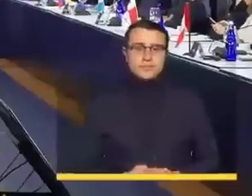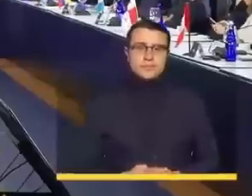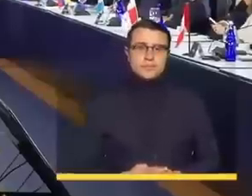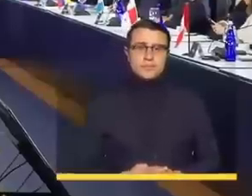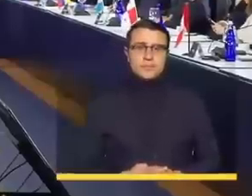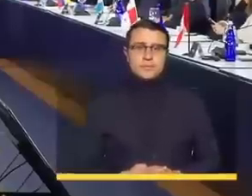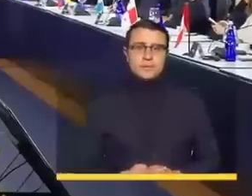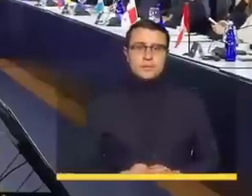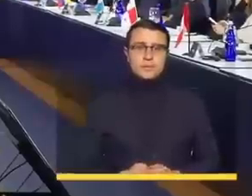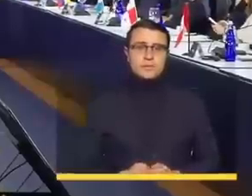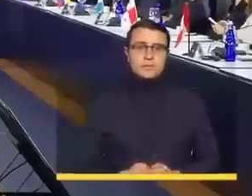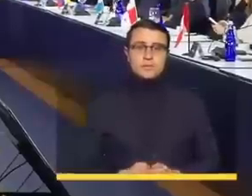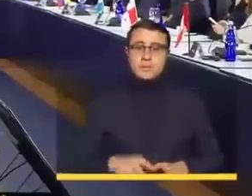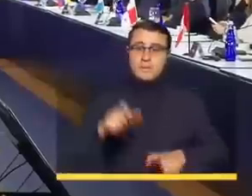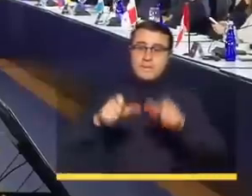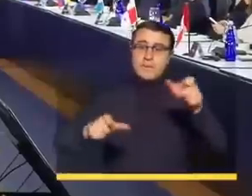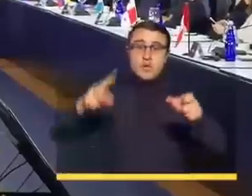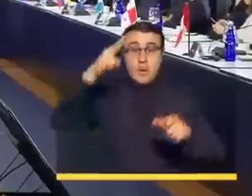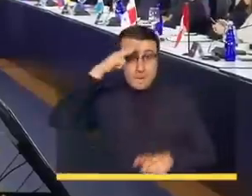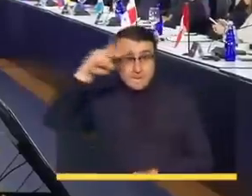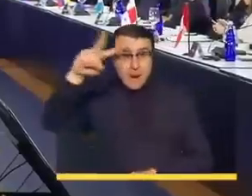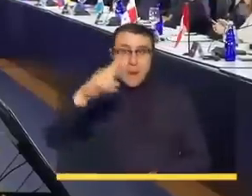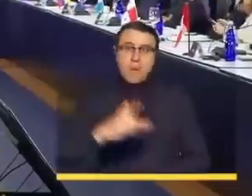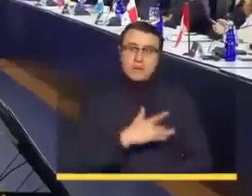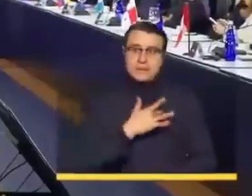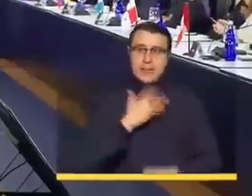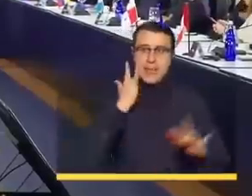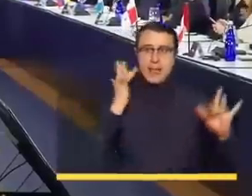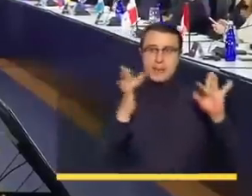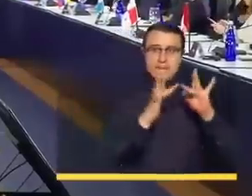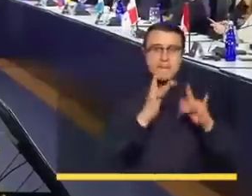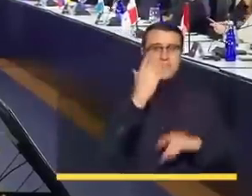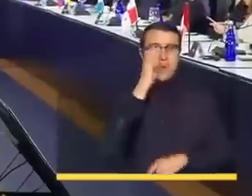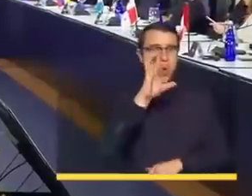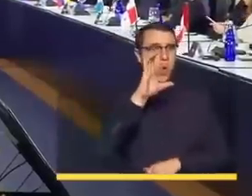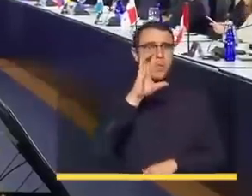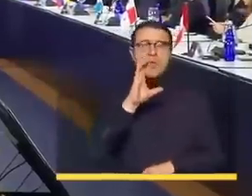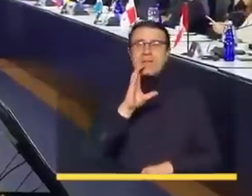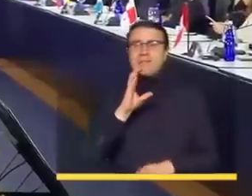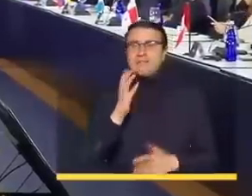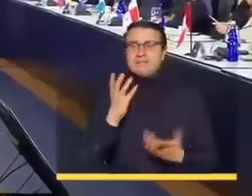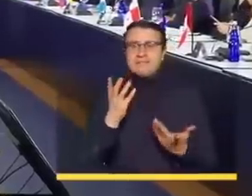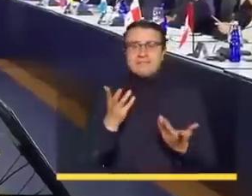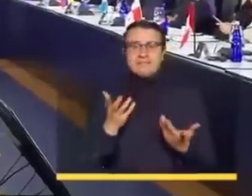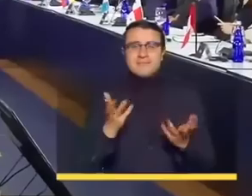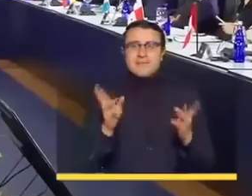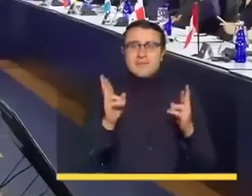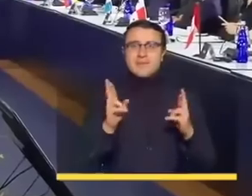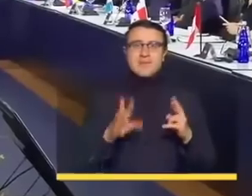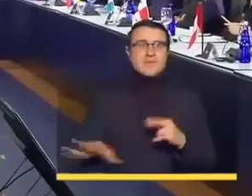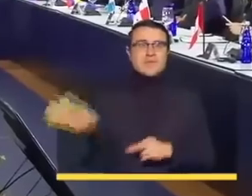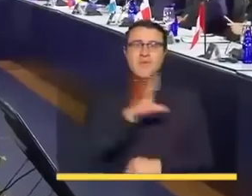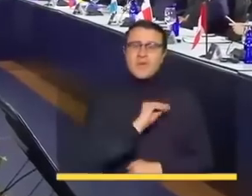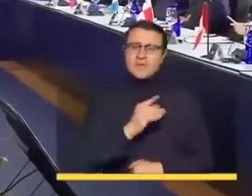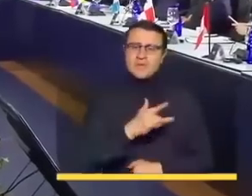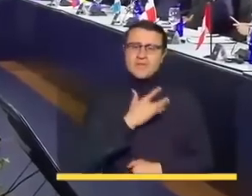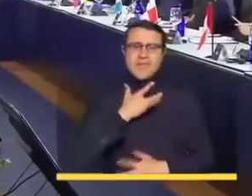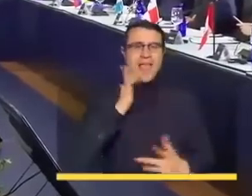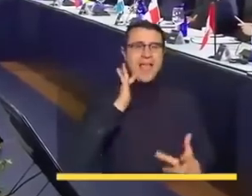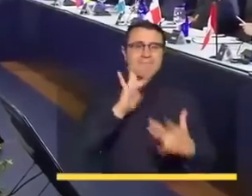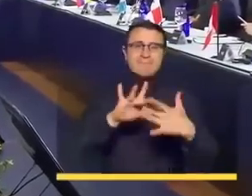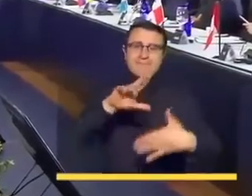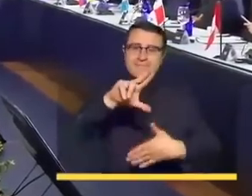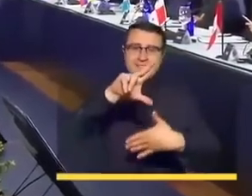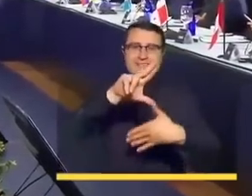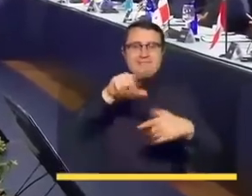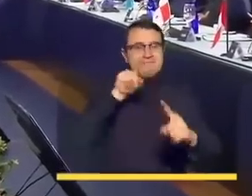Y que el pueblo mexicano se sienta colombiano y que todos nos sentimos latinoamericanos, que es el